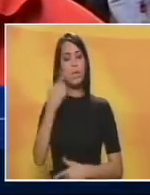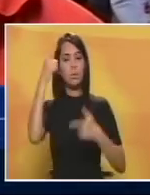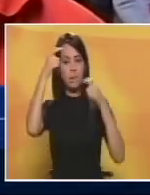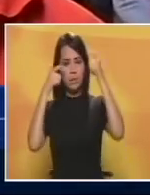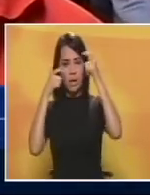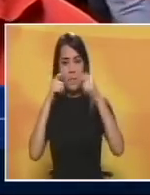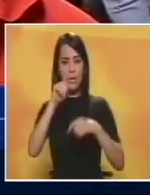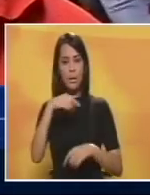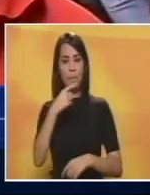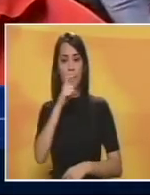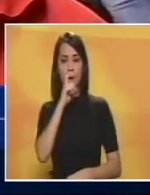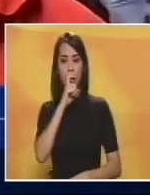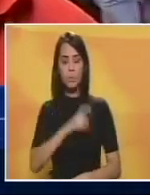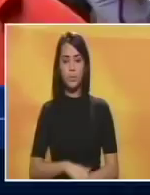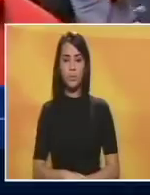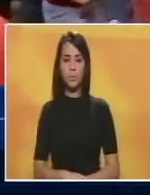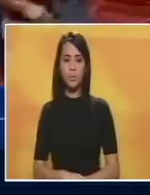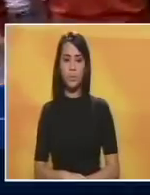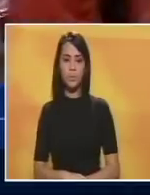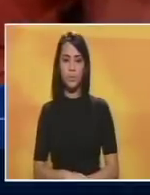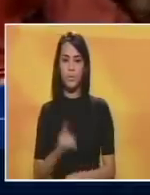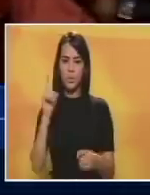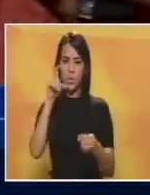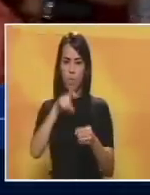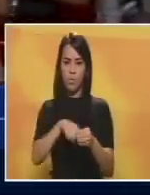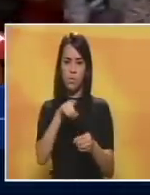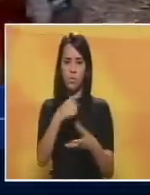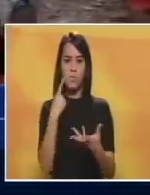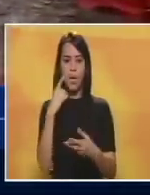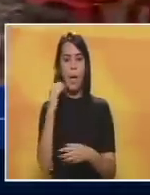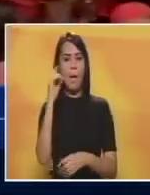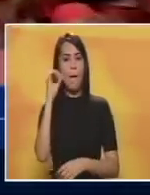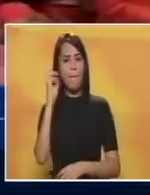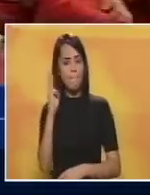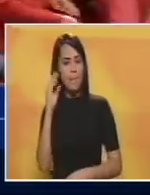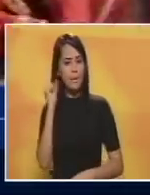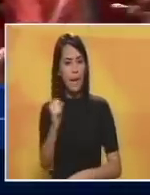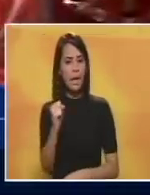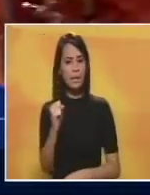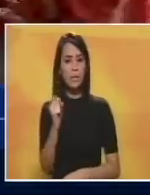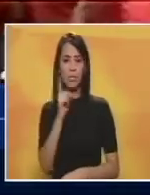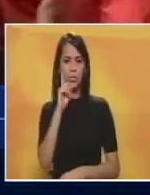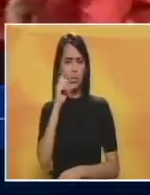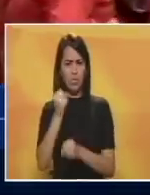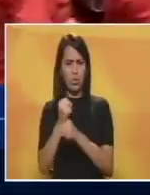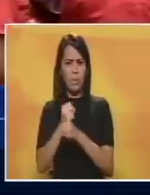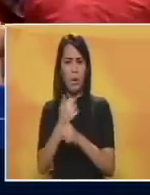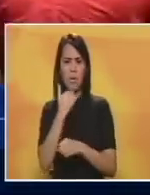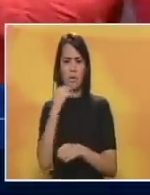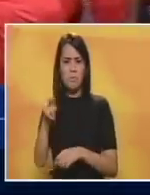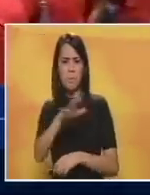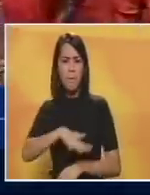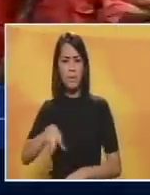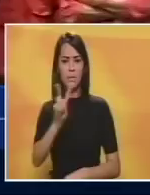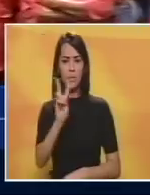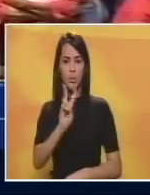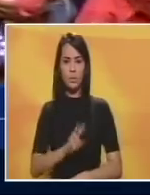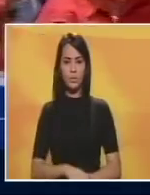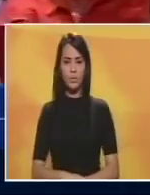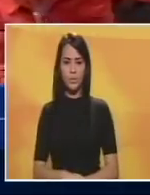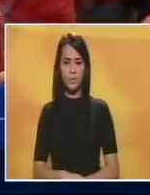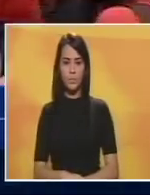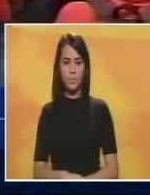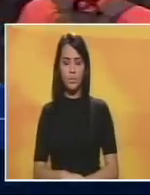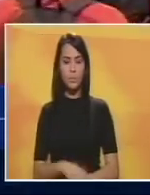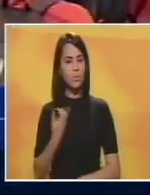leal con Maduro. ¿De dónde se ha incorporado a la marcha? ¿Viene de Petare? No, yo trabajo aquí mismo en Plaza Venezuela.